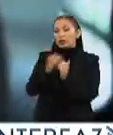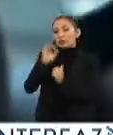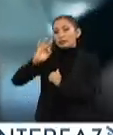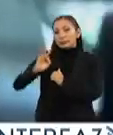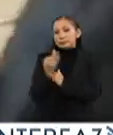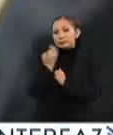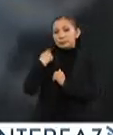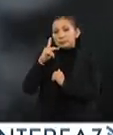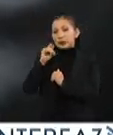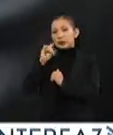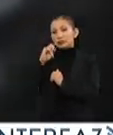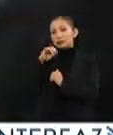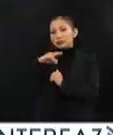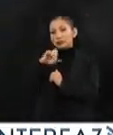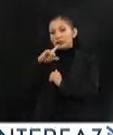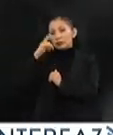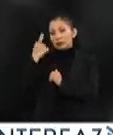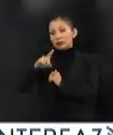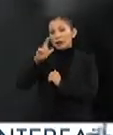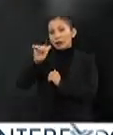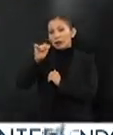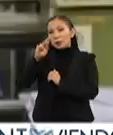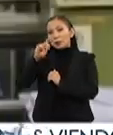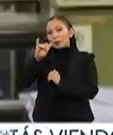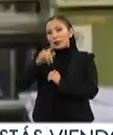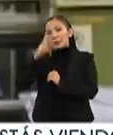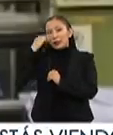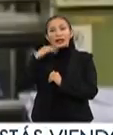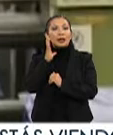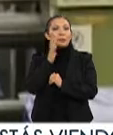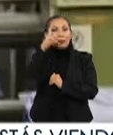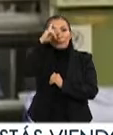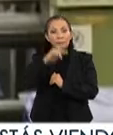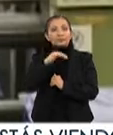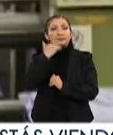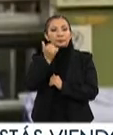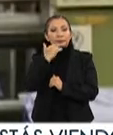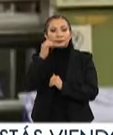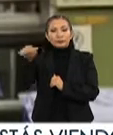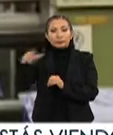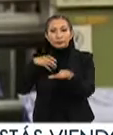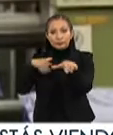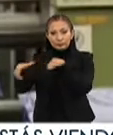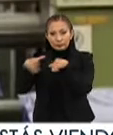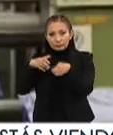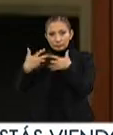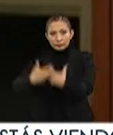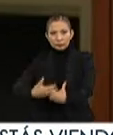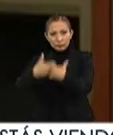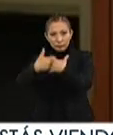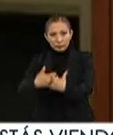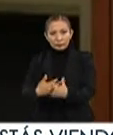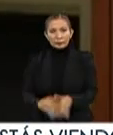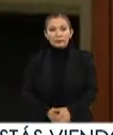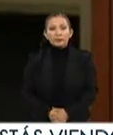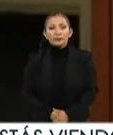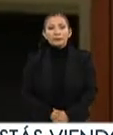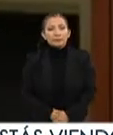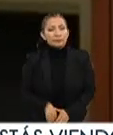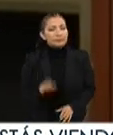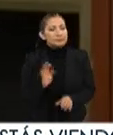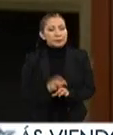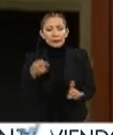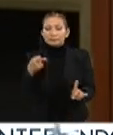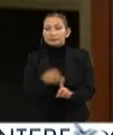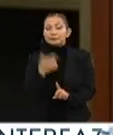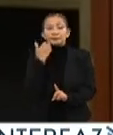Confederación Patronal de la República Mexicana y la Cámara Mexicano-Alemana de Comercio e Industria. Y esencialmente